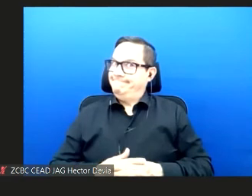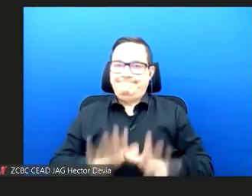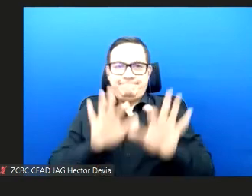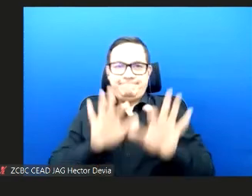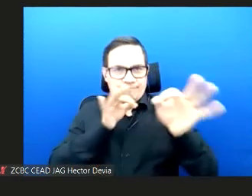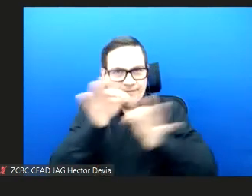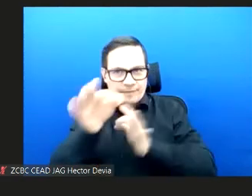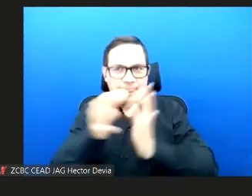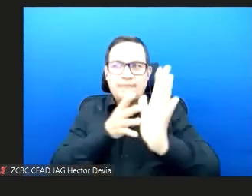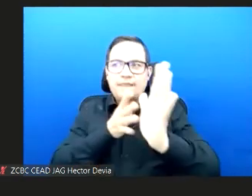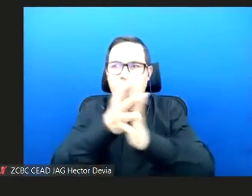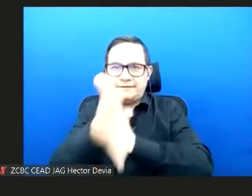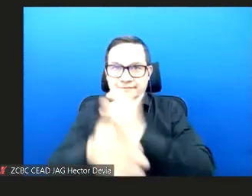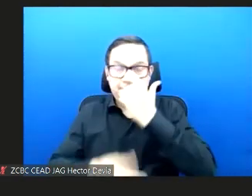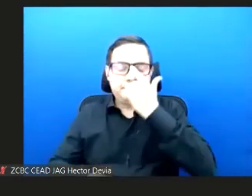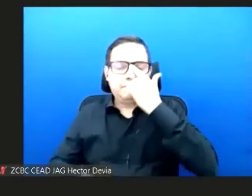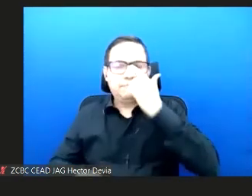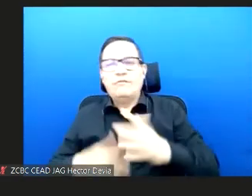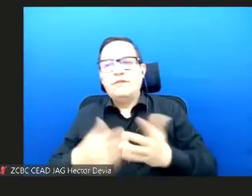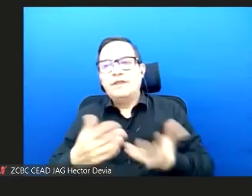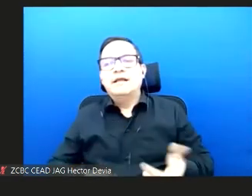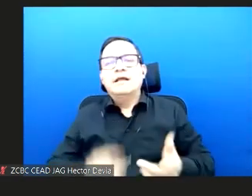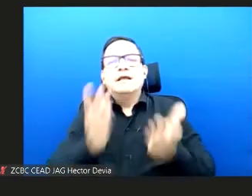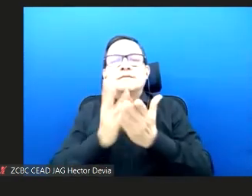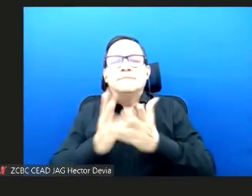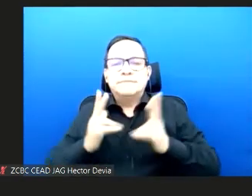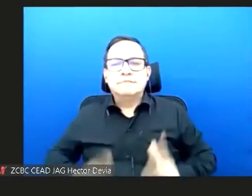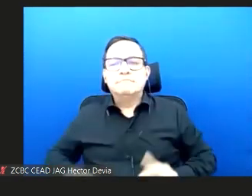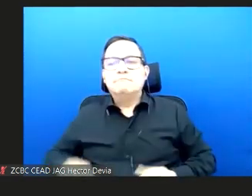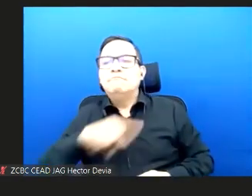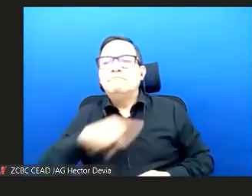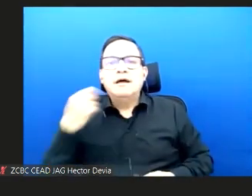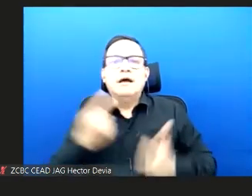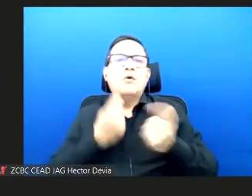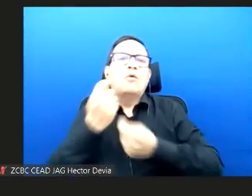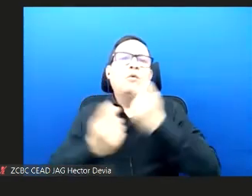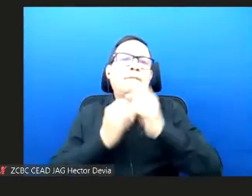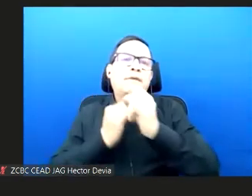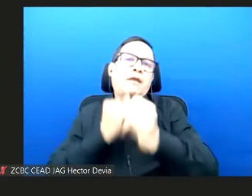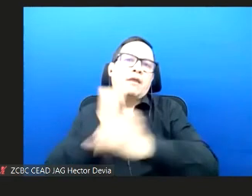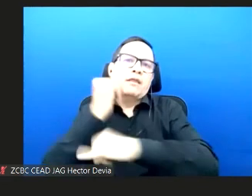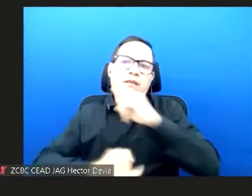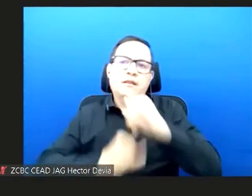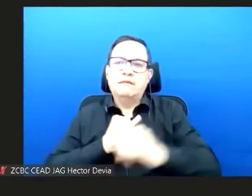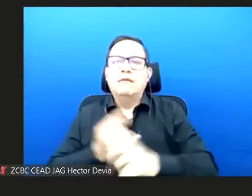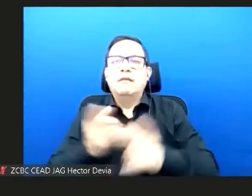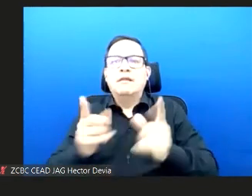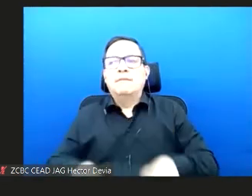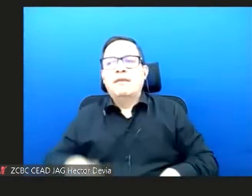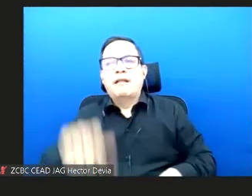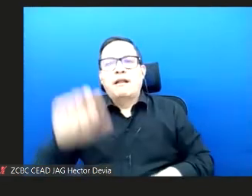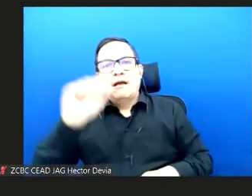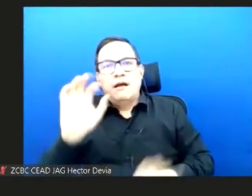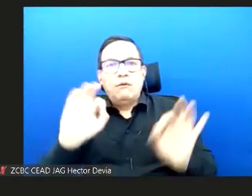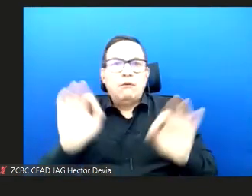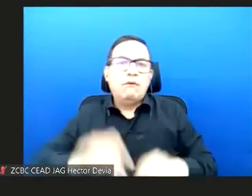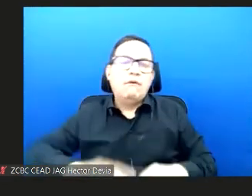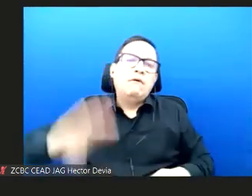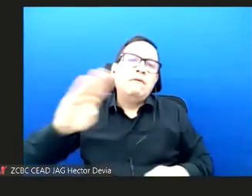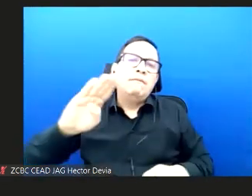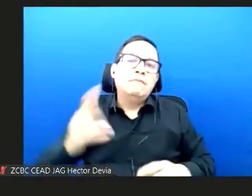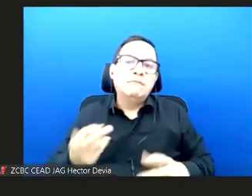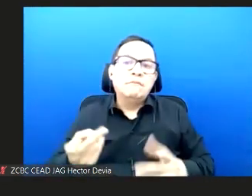es. Entonces son los estudiantes que perdieron comercio internacional, ¿listo? O sea, A y B, pero que los perdieron los dos a la